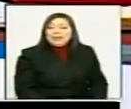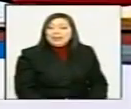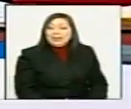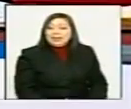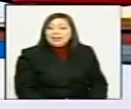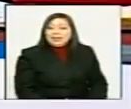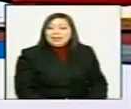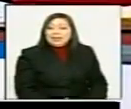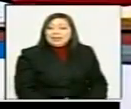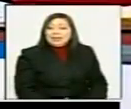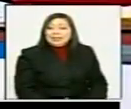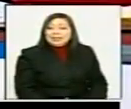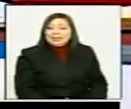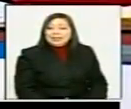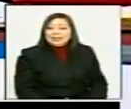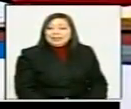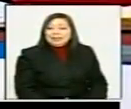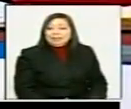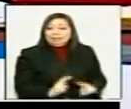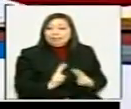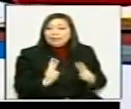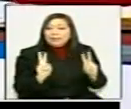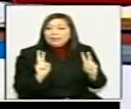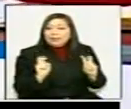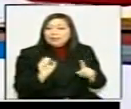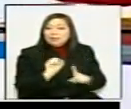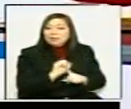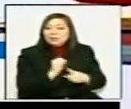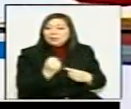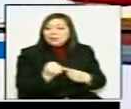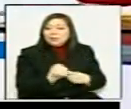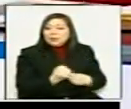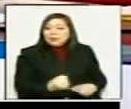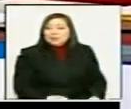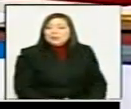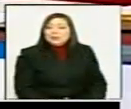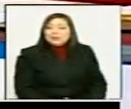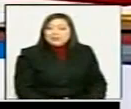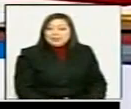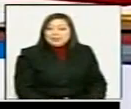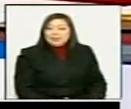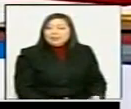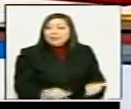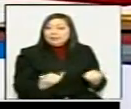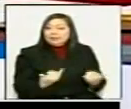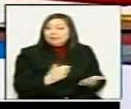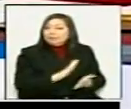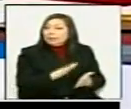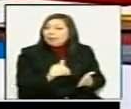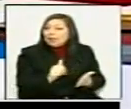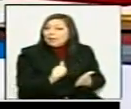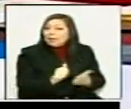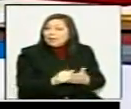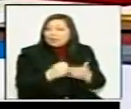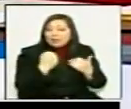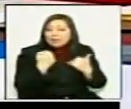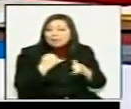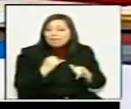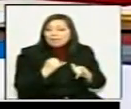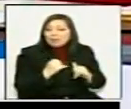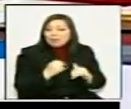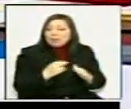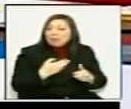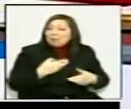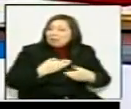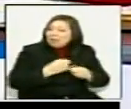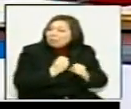de revisión del tema social. Entonces, acá está toda la información, día por